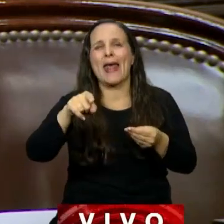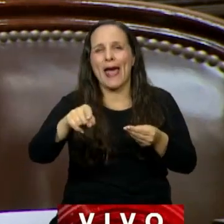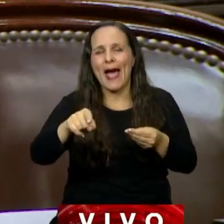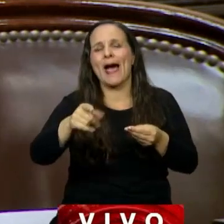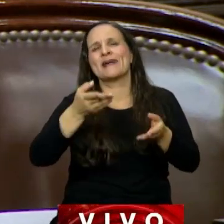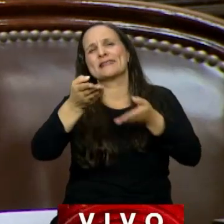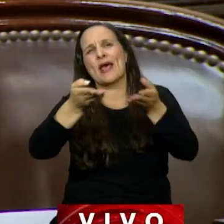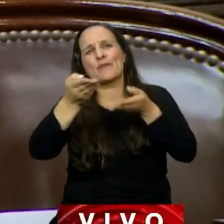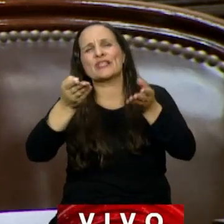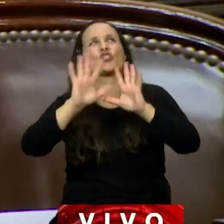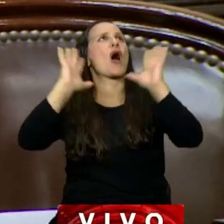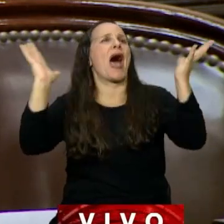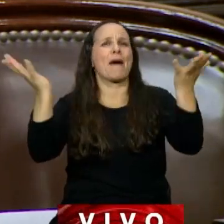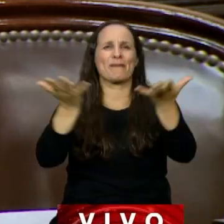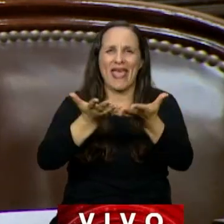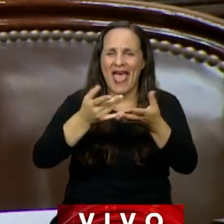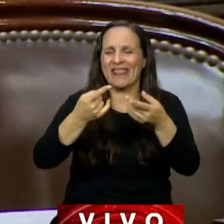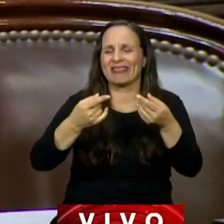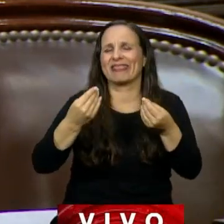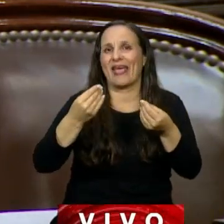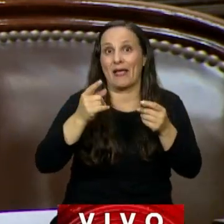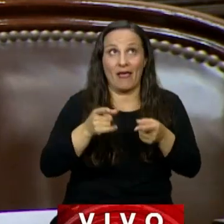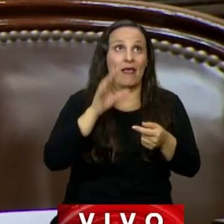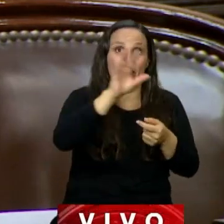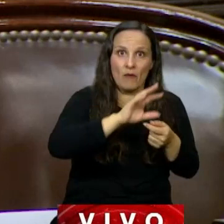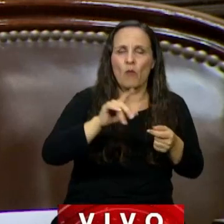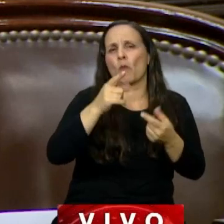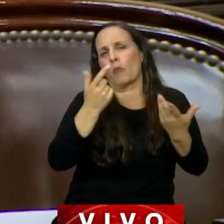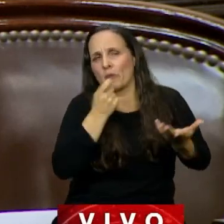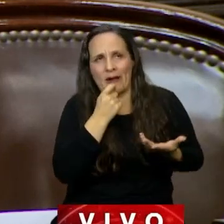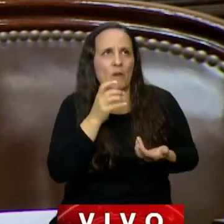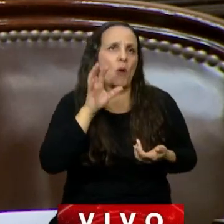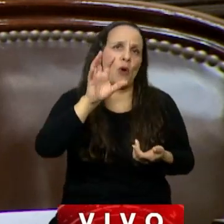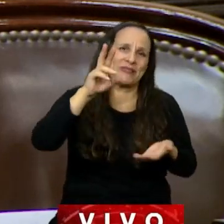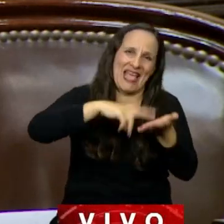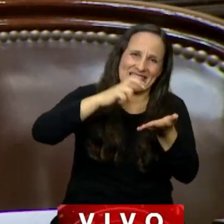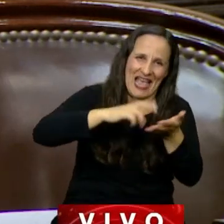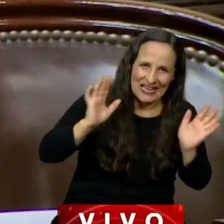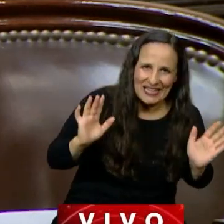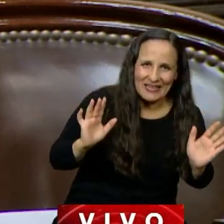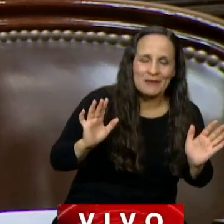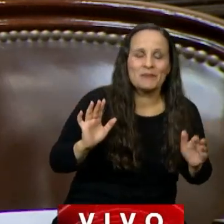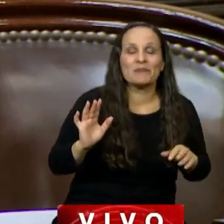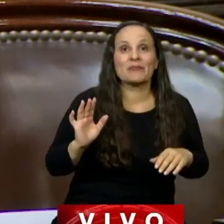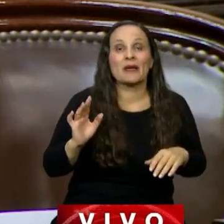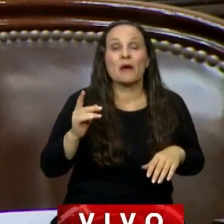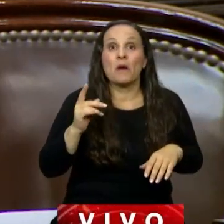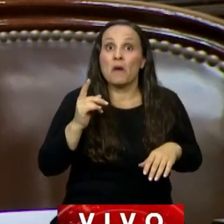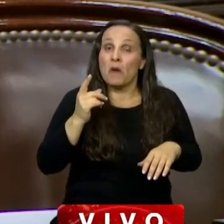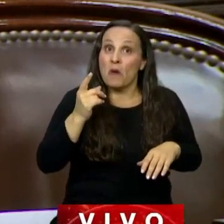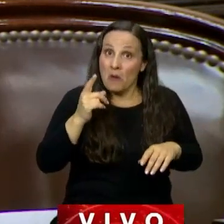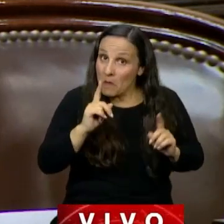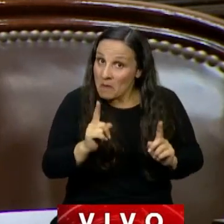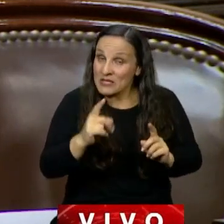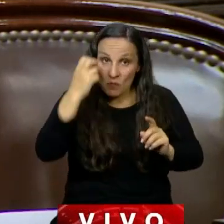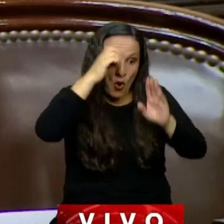el servicio ambiental que dan al resto del país la provincia como la provincia de Salta. Sin embargo, la disposición, este